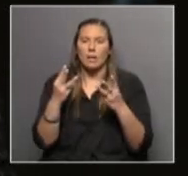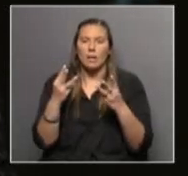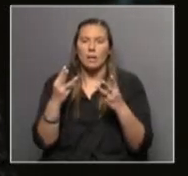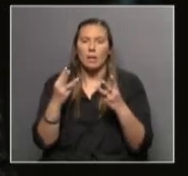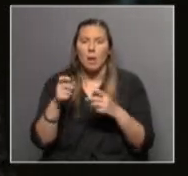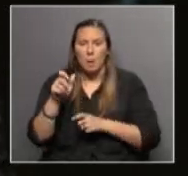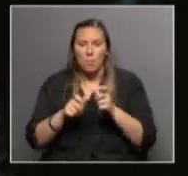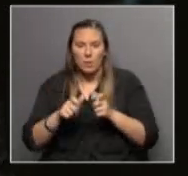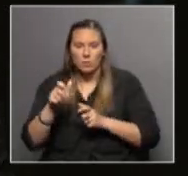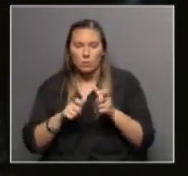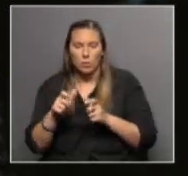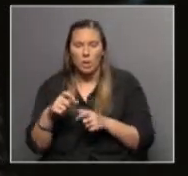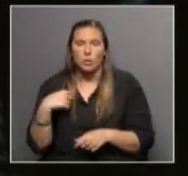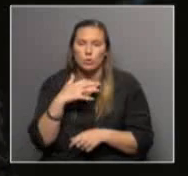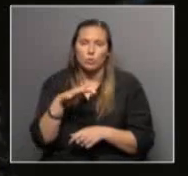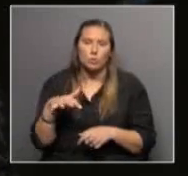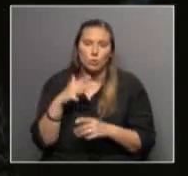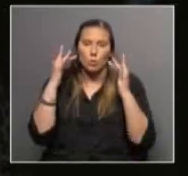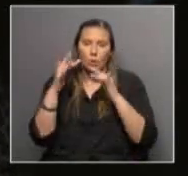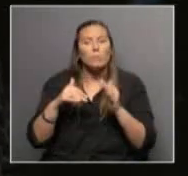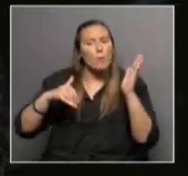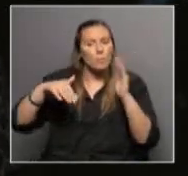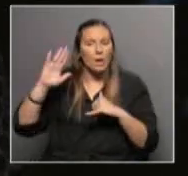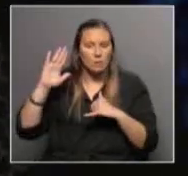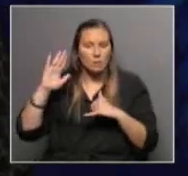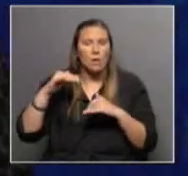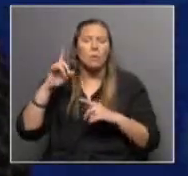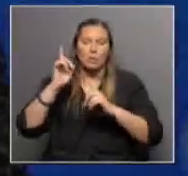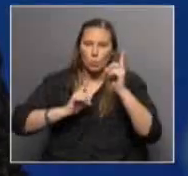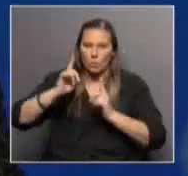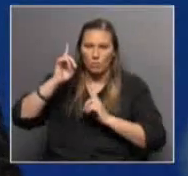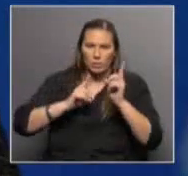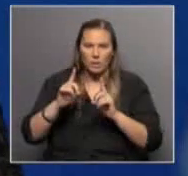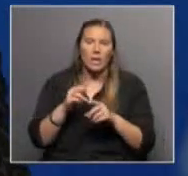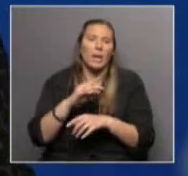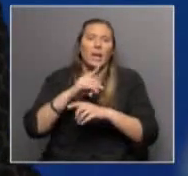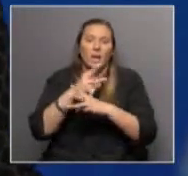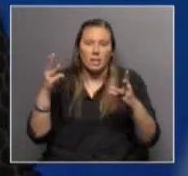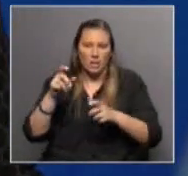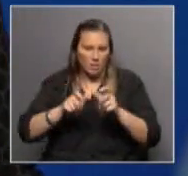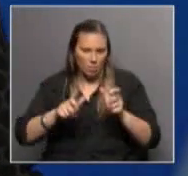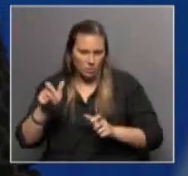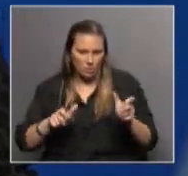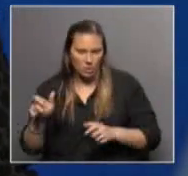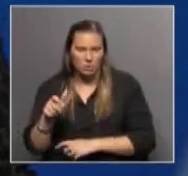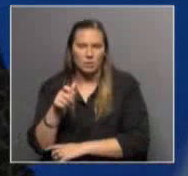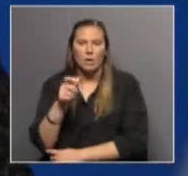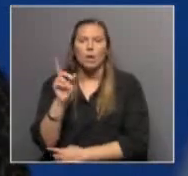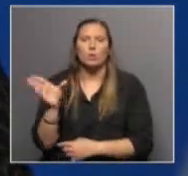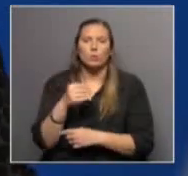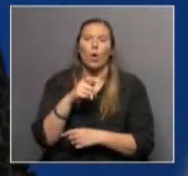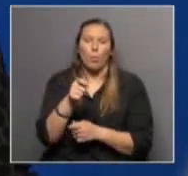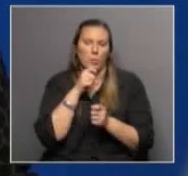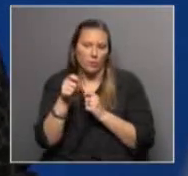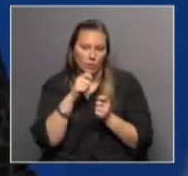haber gente con un nivel socio educativo más alto suele haber más universitarios que el promedio general de la población estamos todos los